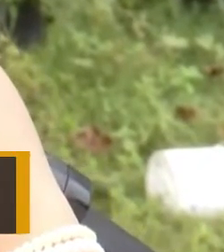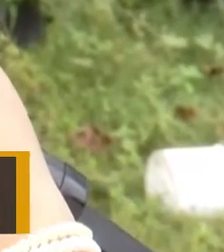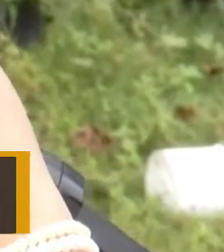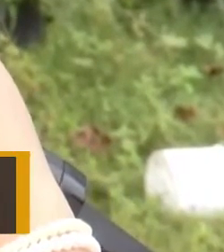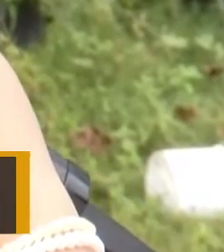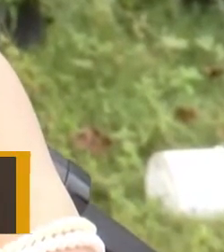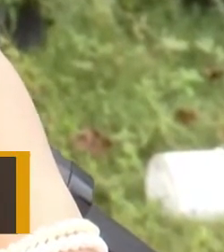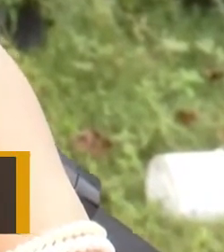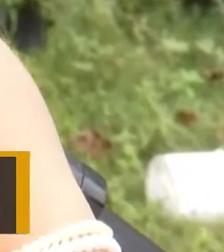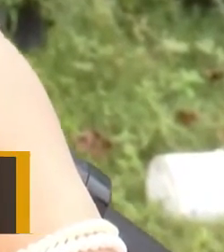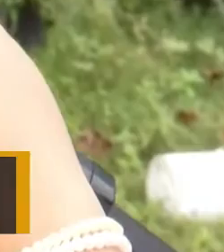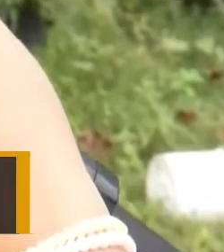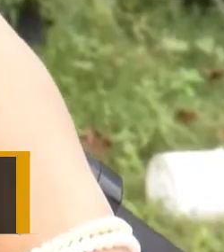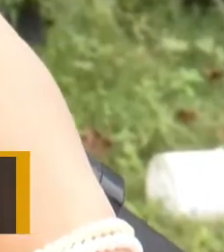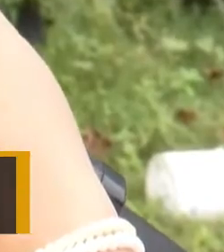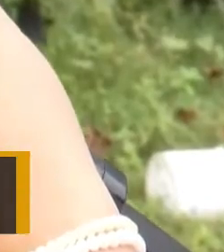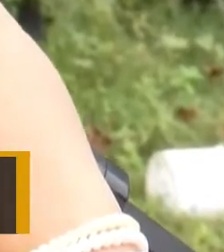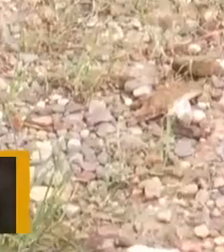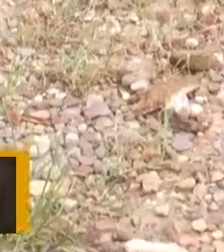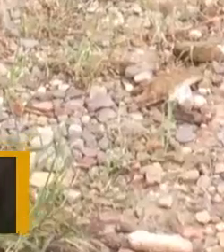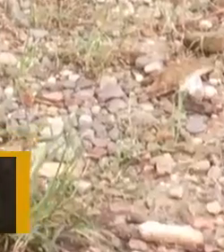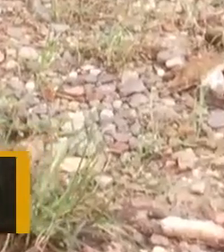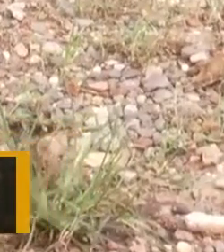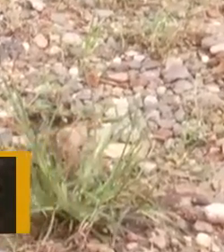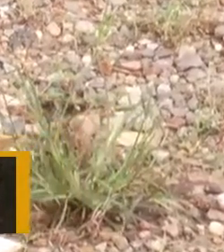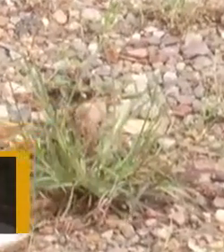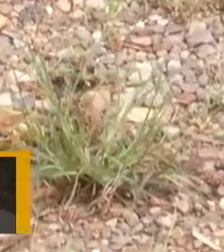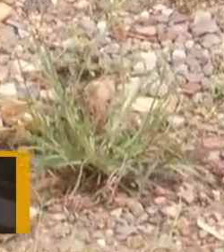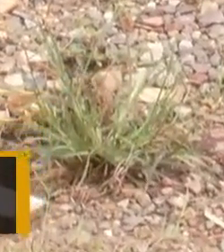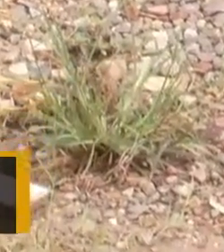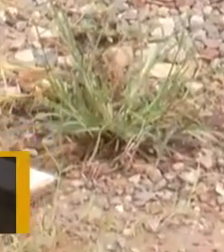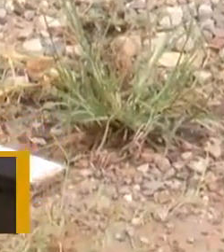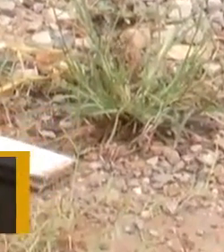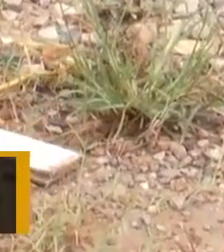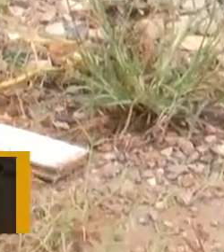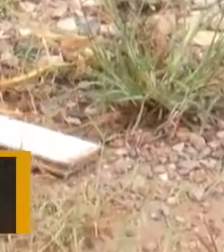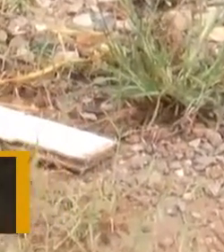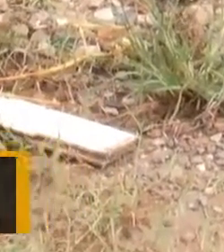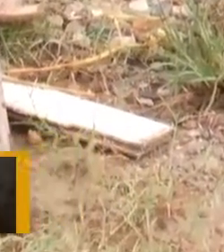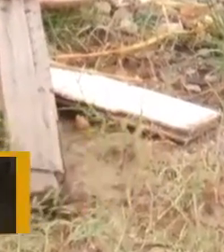en muchas cosas, en plata eléctrica, ventiladores, gallinas,